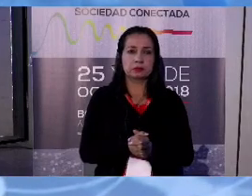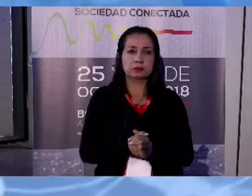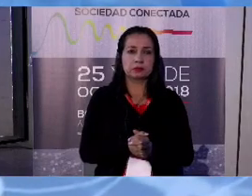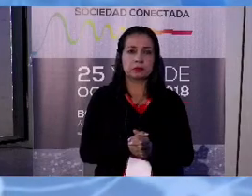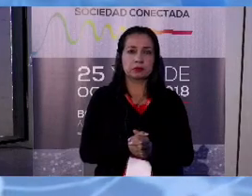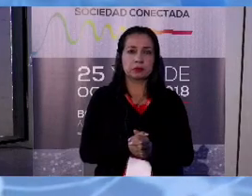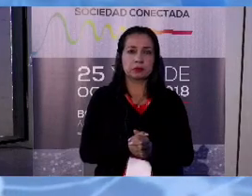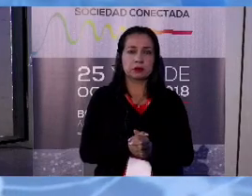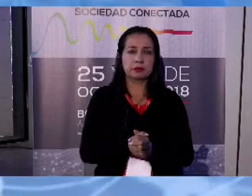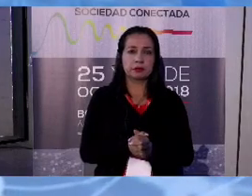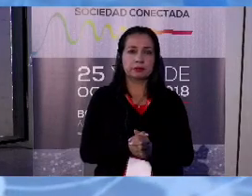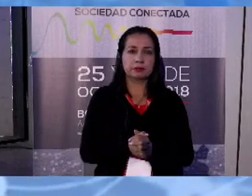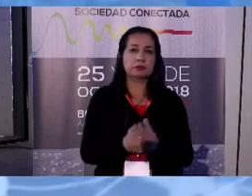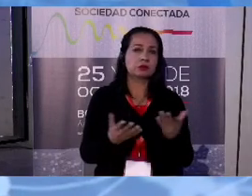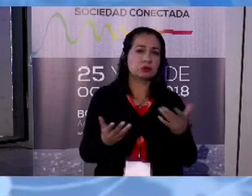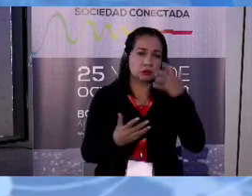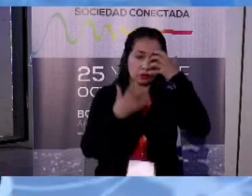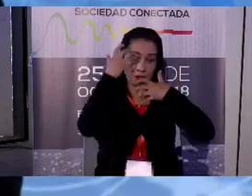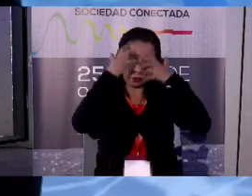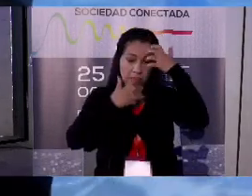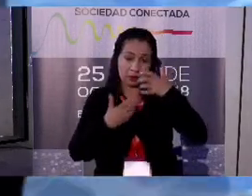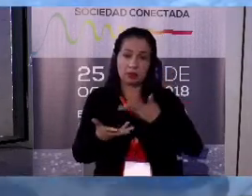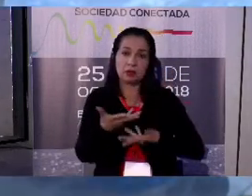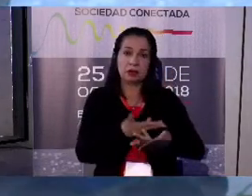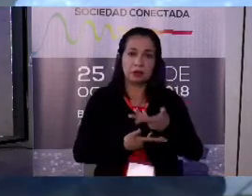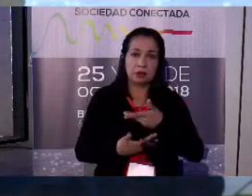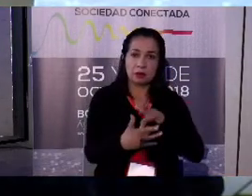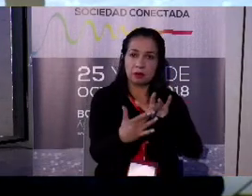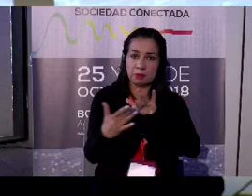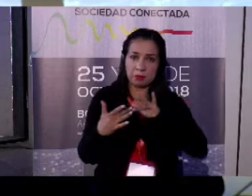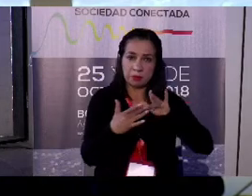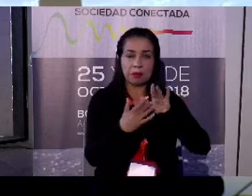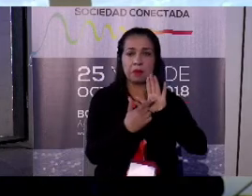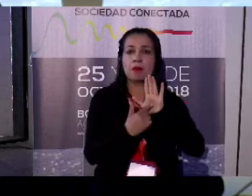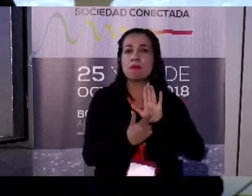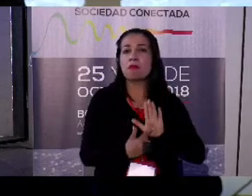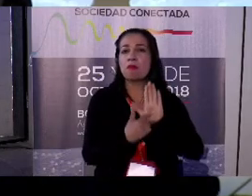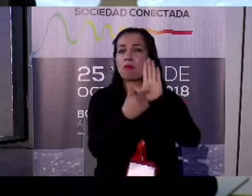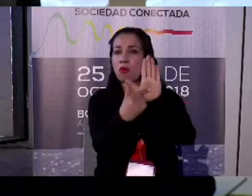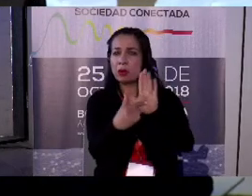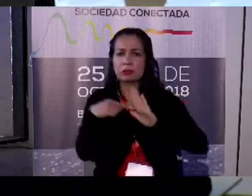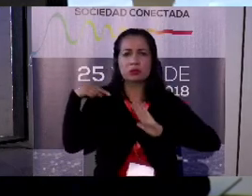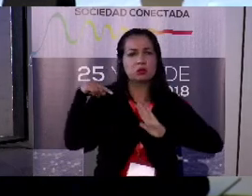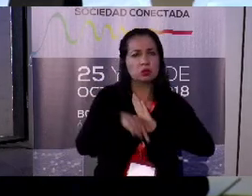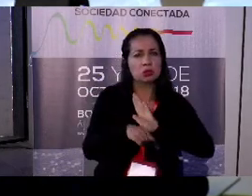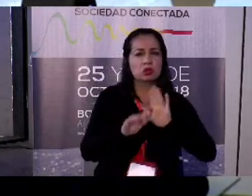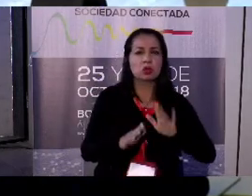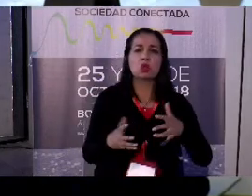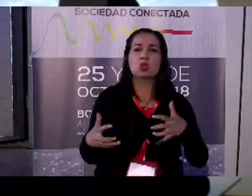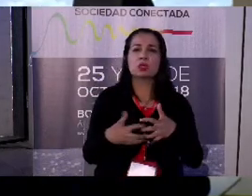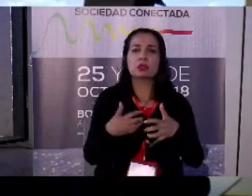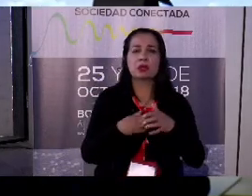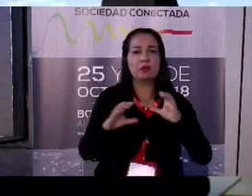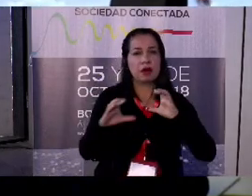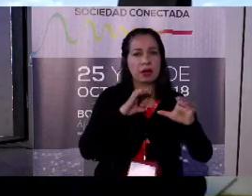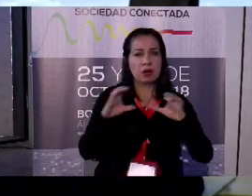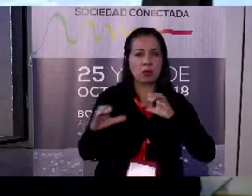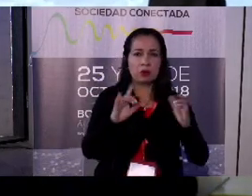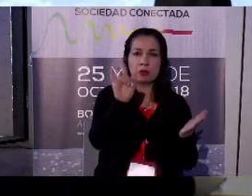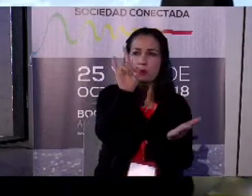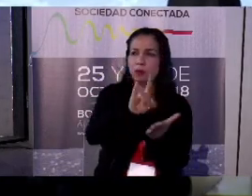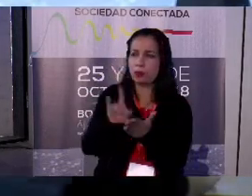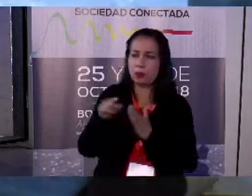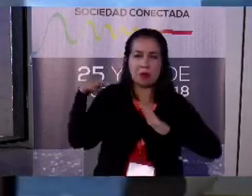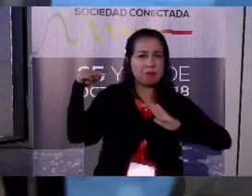razón Sería para evaluar la interacción de modelos complejos sistemas de comunicación inalámbricas se Están volviendo más